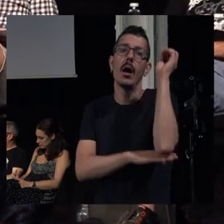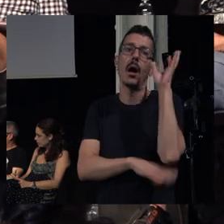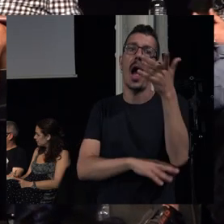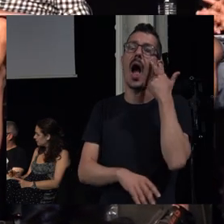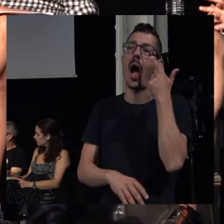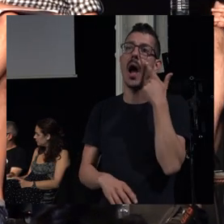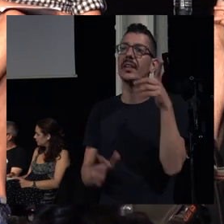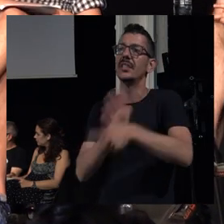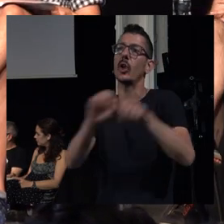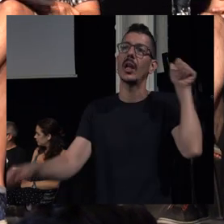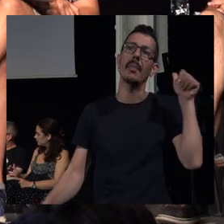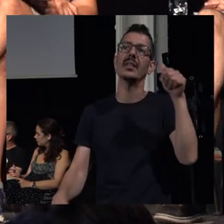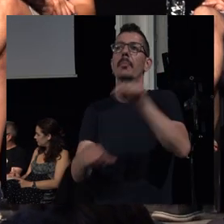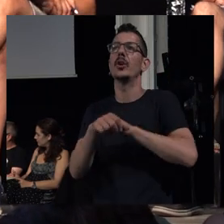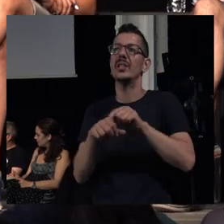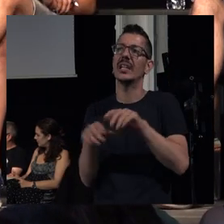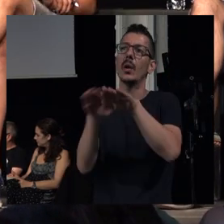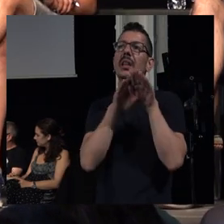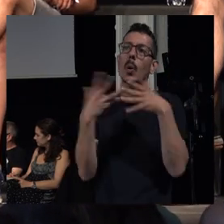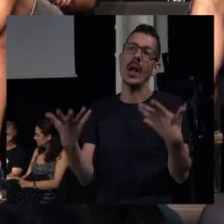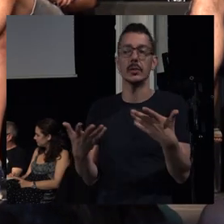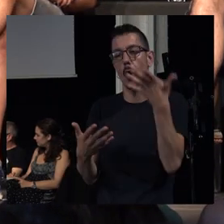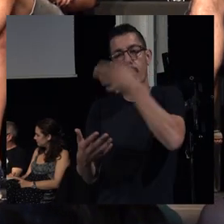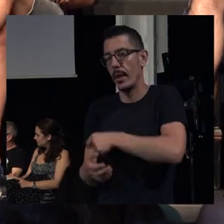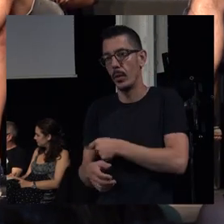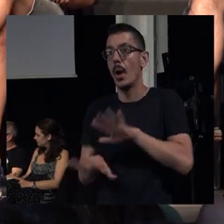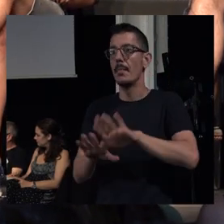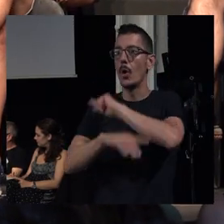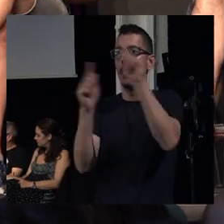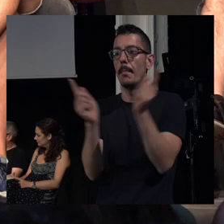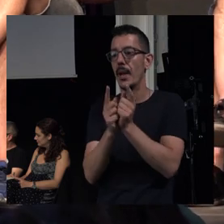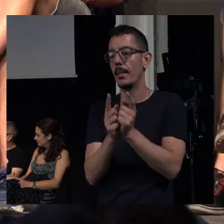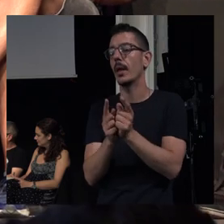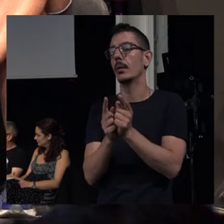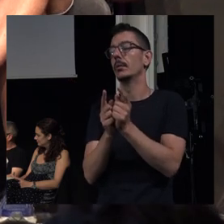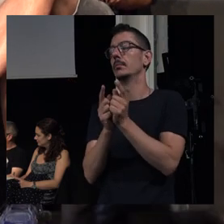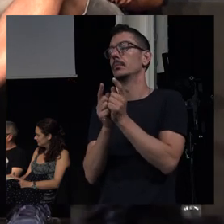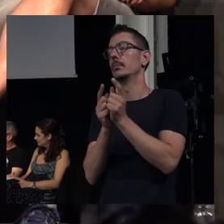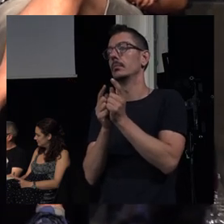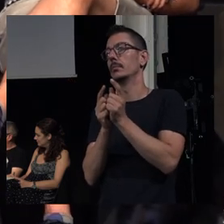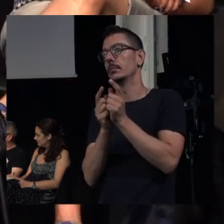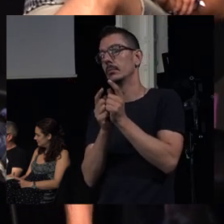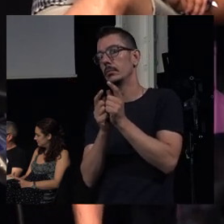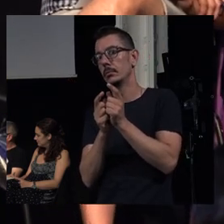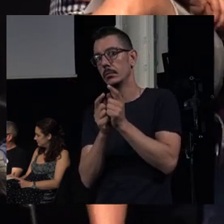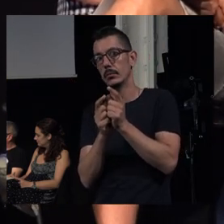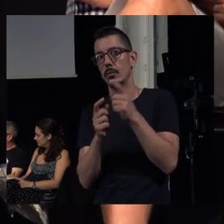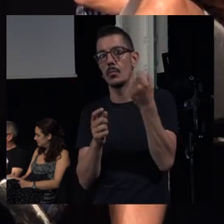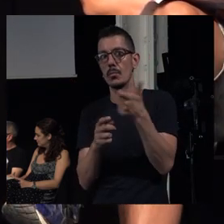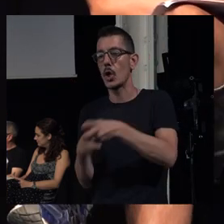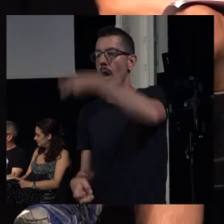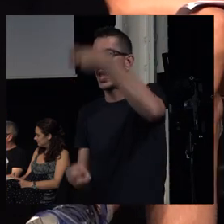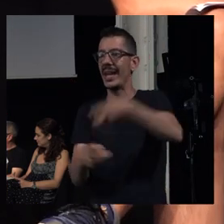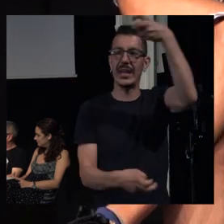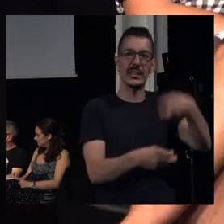son históricamente las políticas de igualdad, pero resumiendo en breve, digamos que siempre hay como distintos ejes que vamos a piñón en políticas. Una